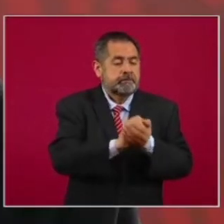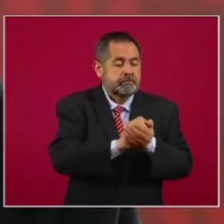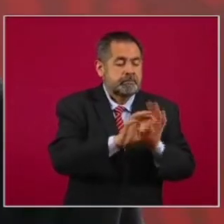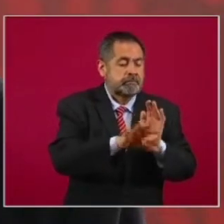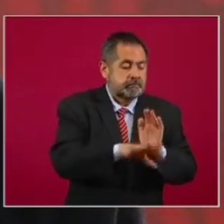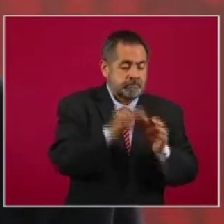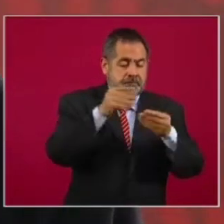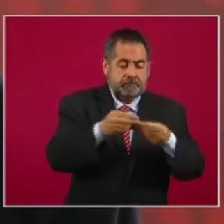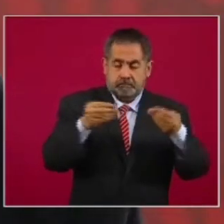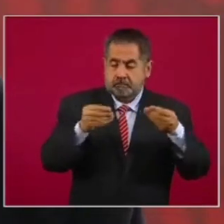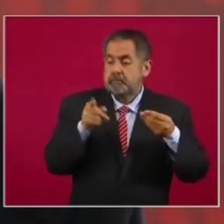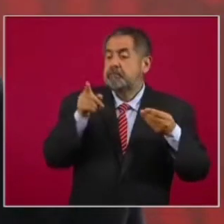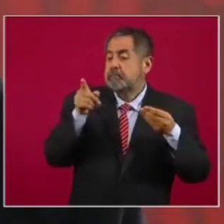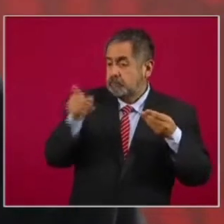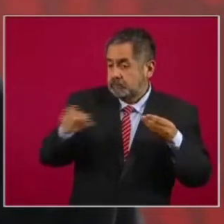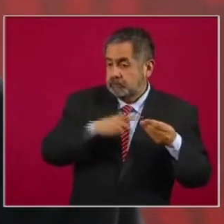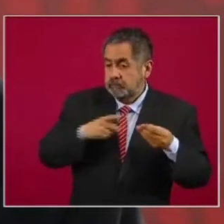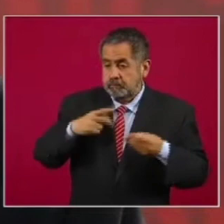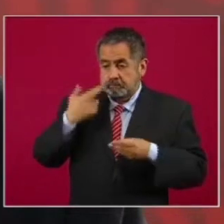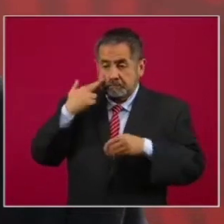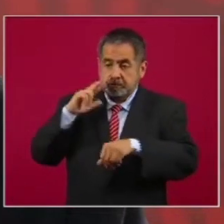una casilla, hay que ir,